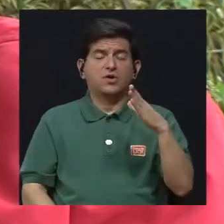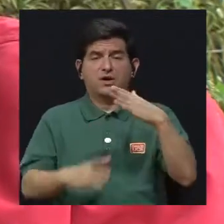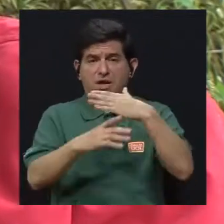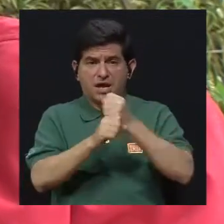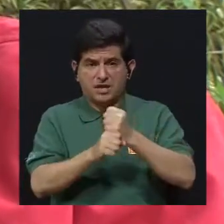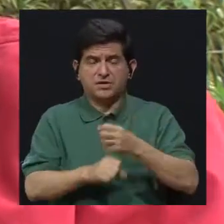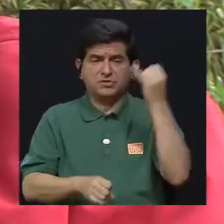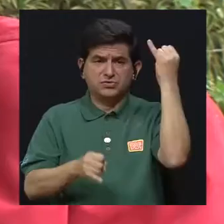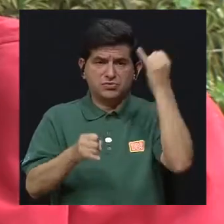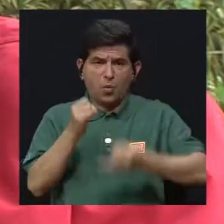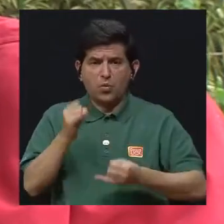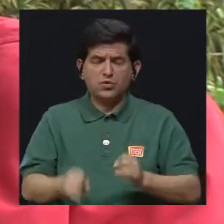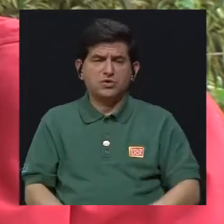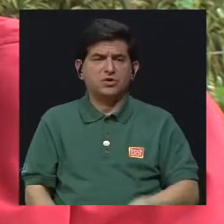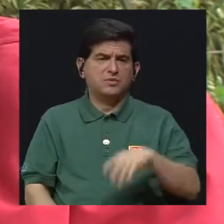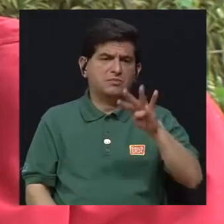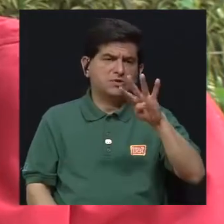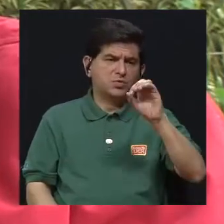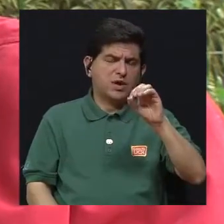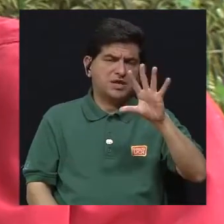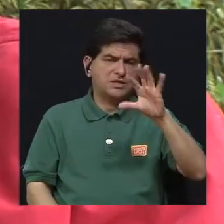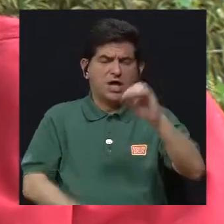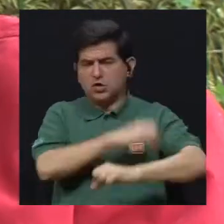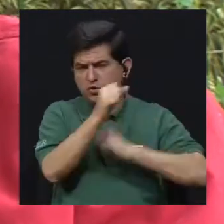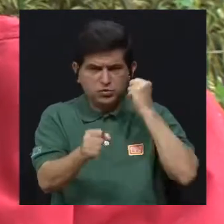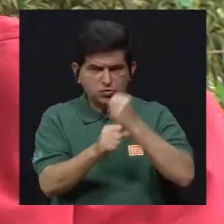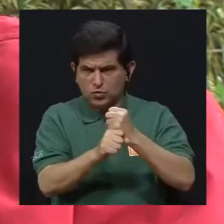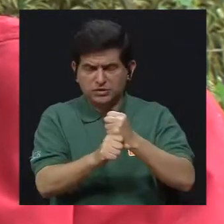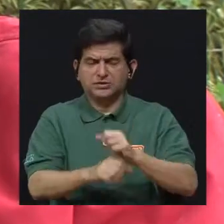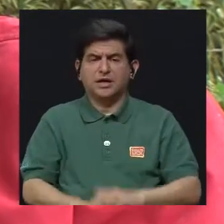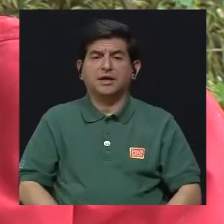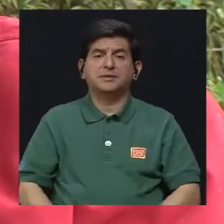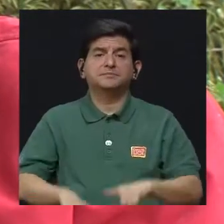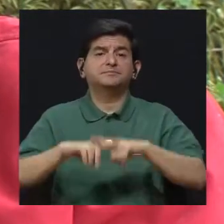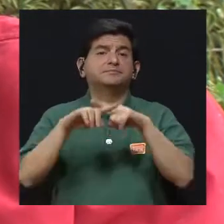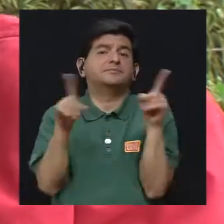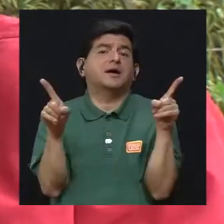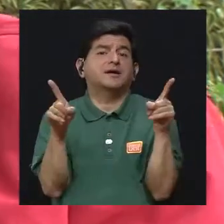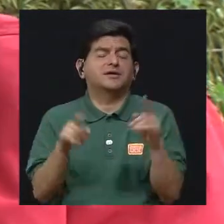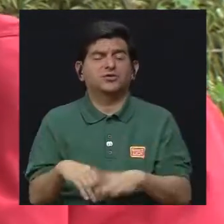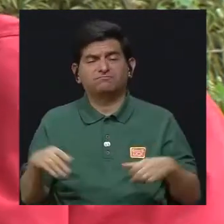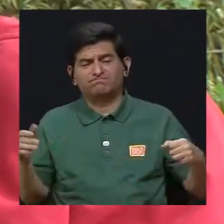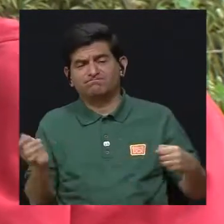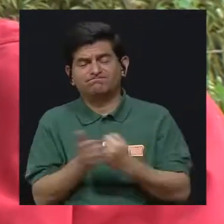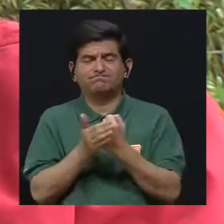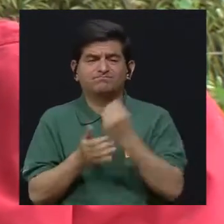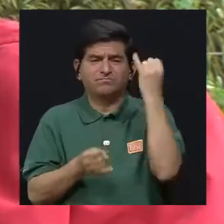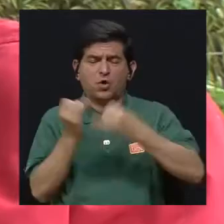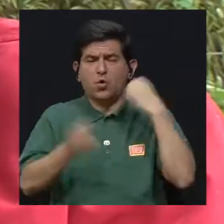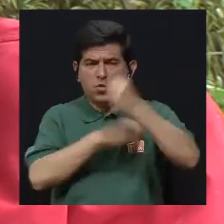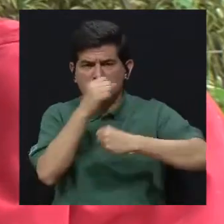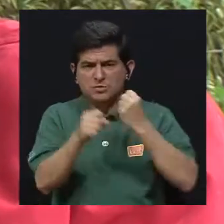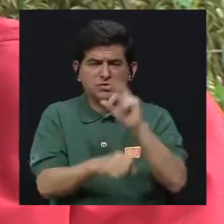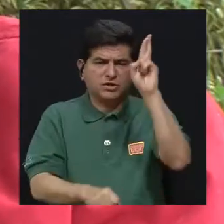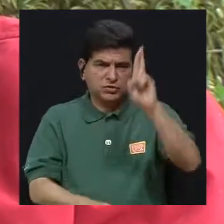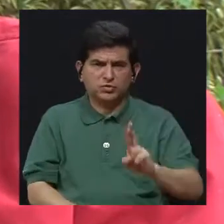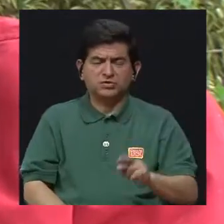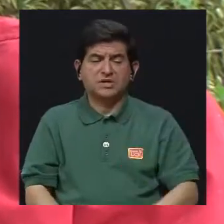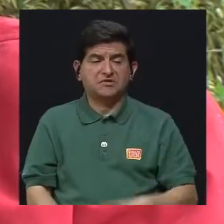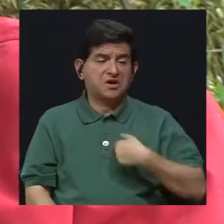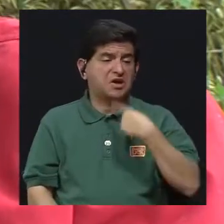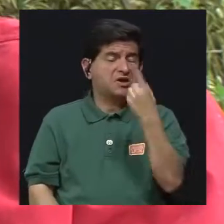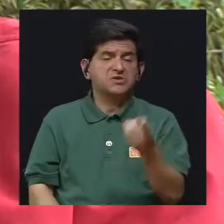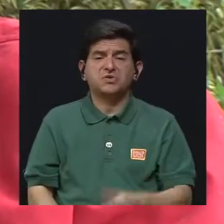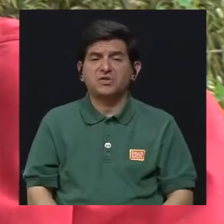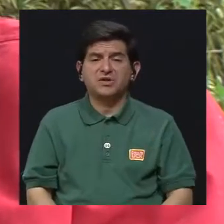ha hecho en las últimas 40, 50 años. Sin embargo, desafortunadamente en los últimos años Costa Rica, yo